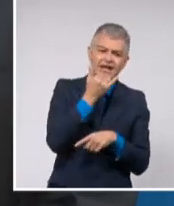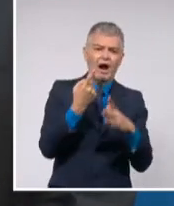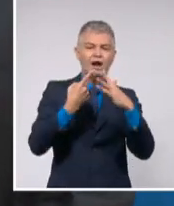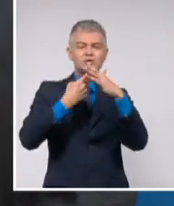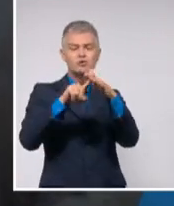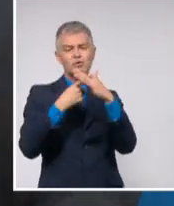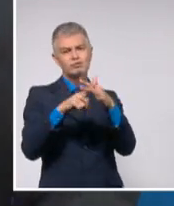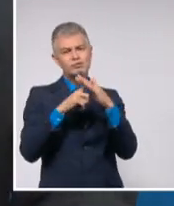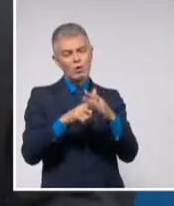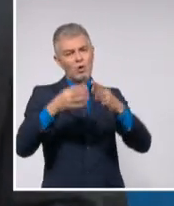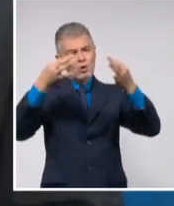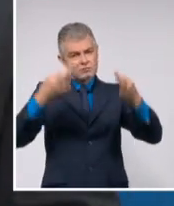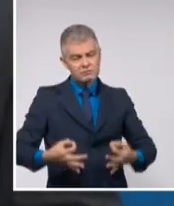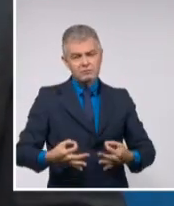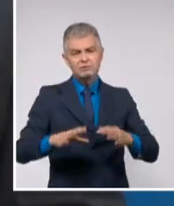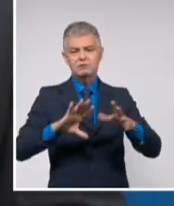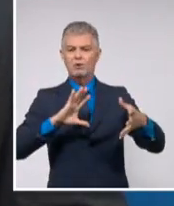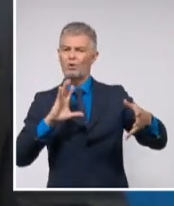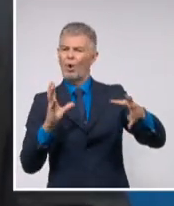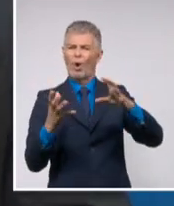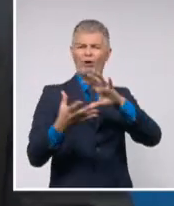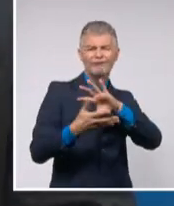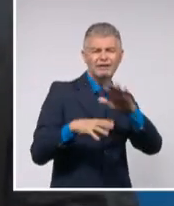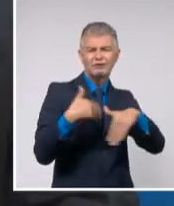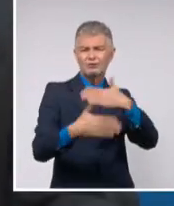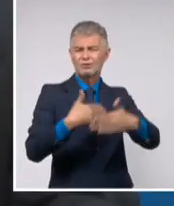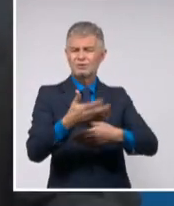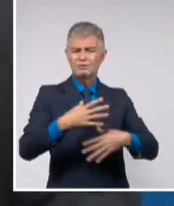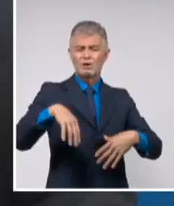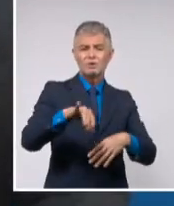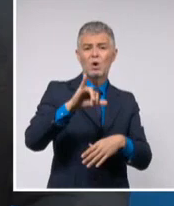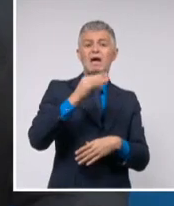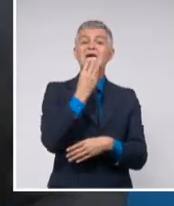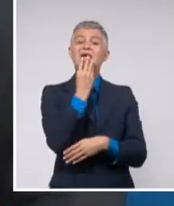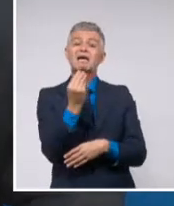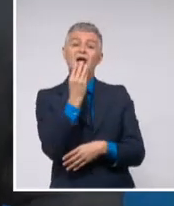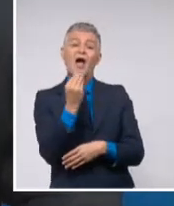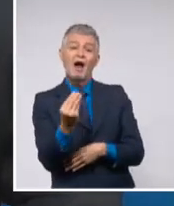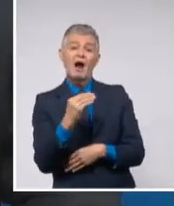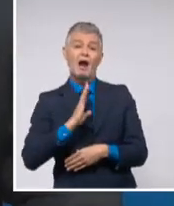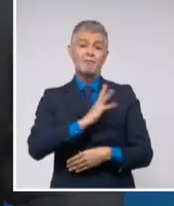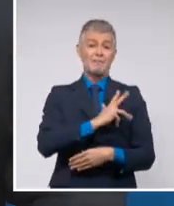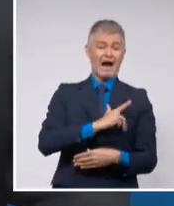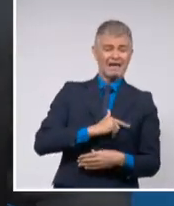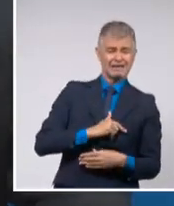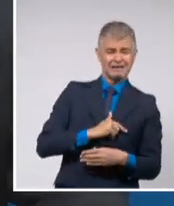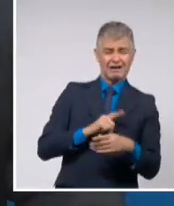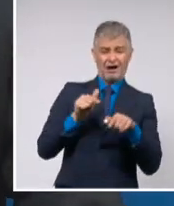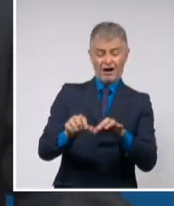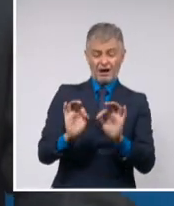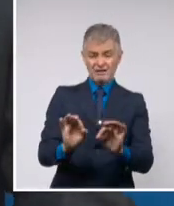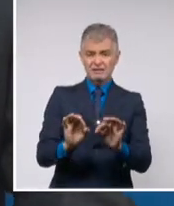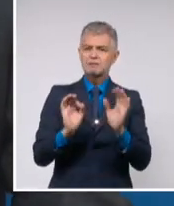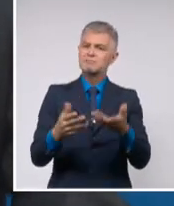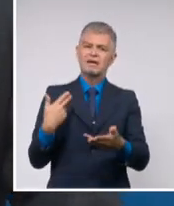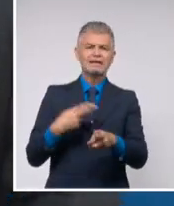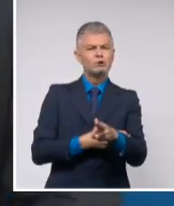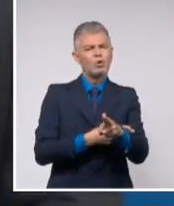y duradera al conflicto israelo-palestino que esta organización ha reclamado